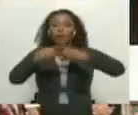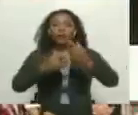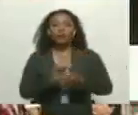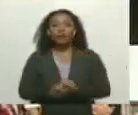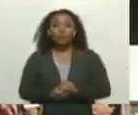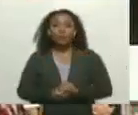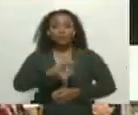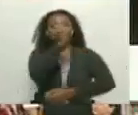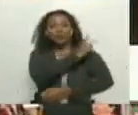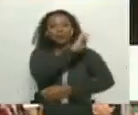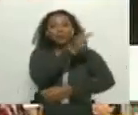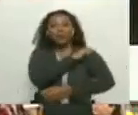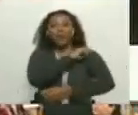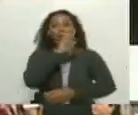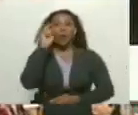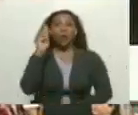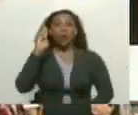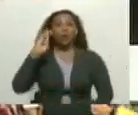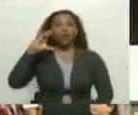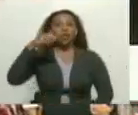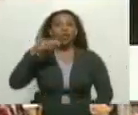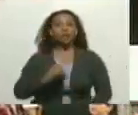los jefes de VCH,